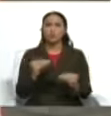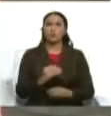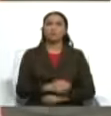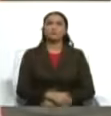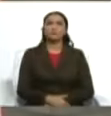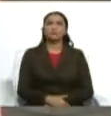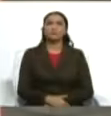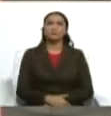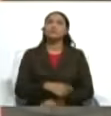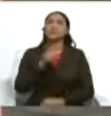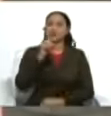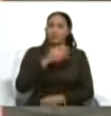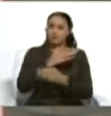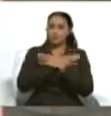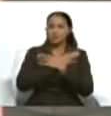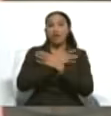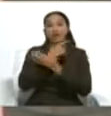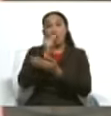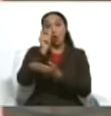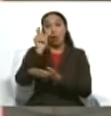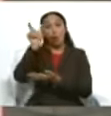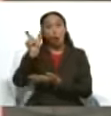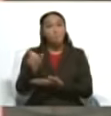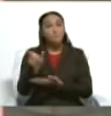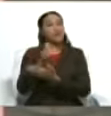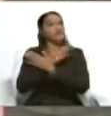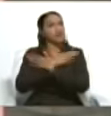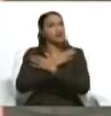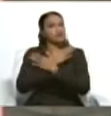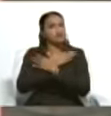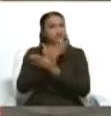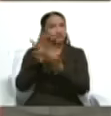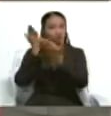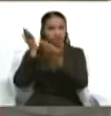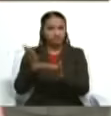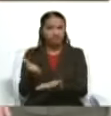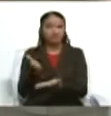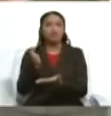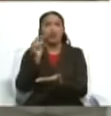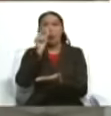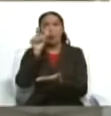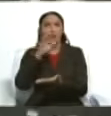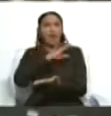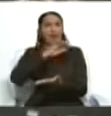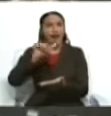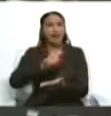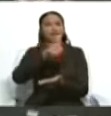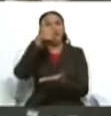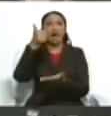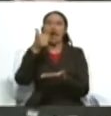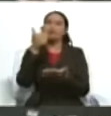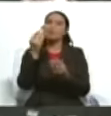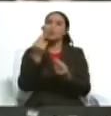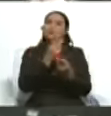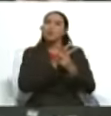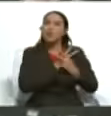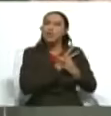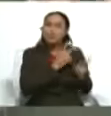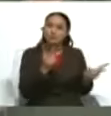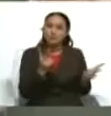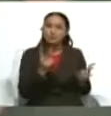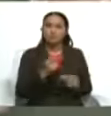Entonces yo felicito también al mayor general Ferrer Sandrea por su disposición. De verdad que nosotros tenemos